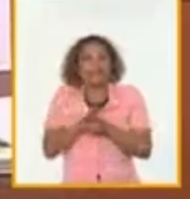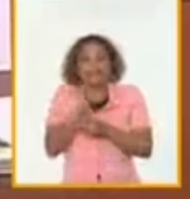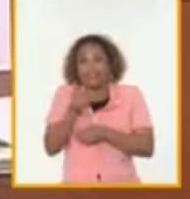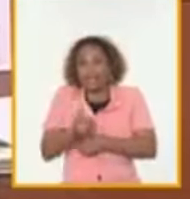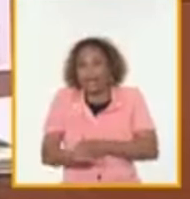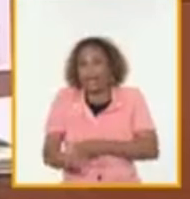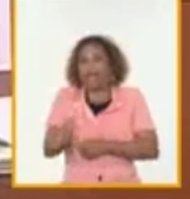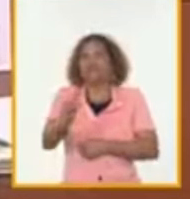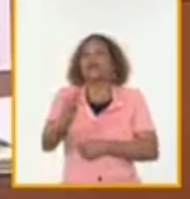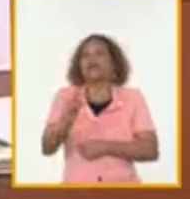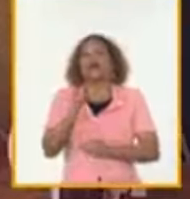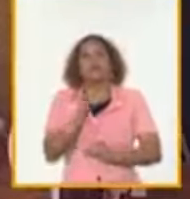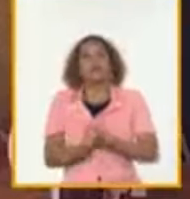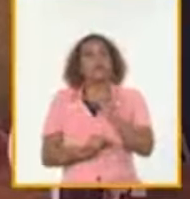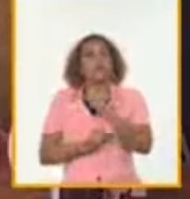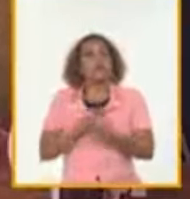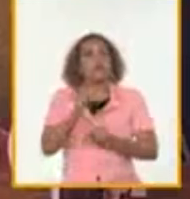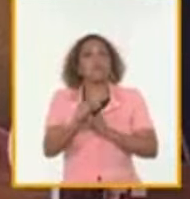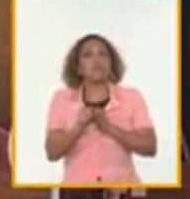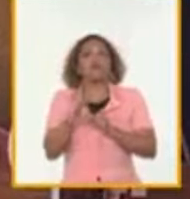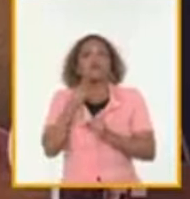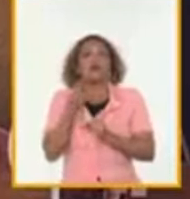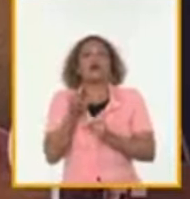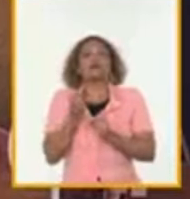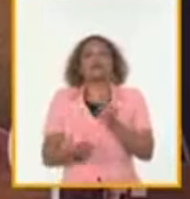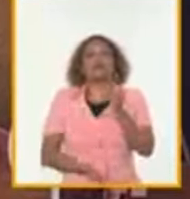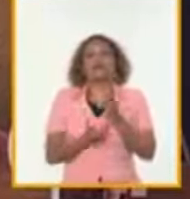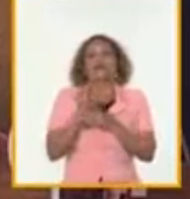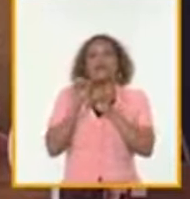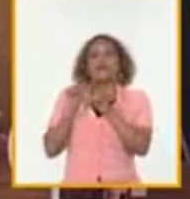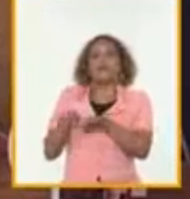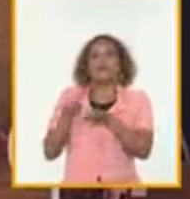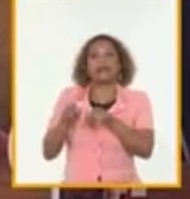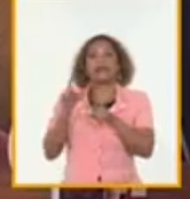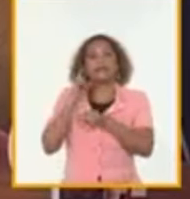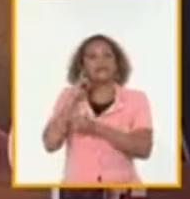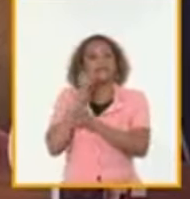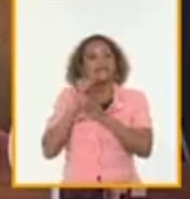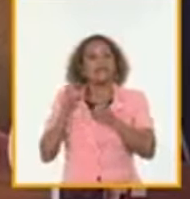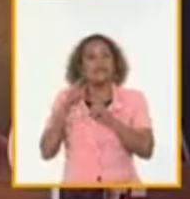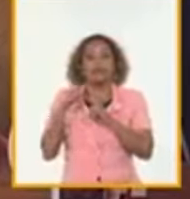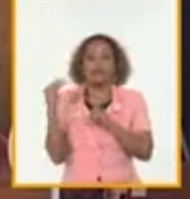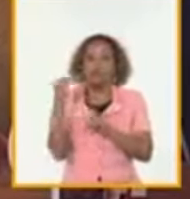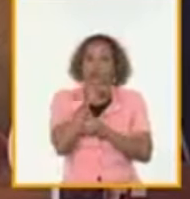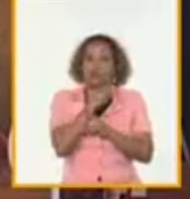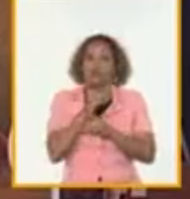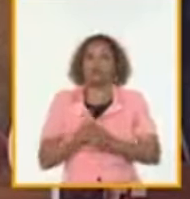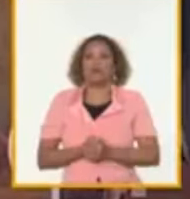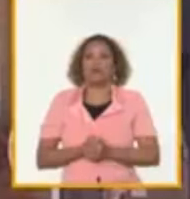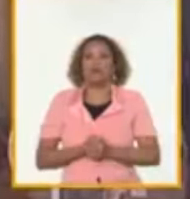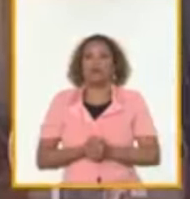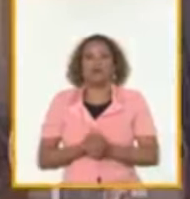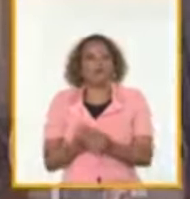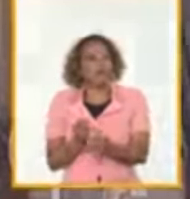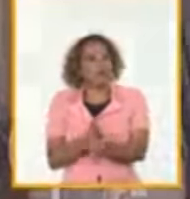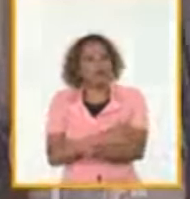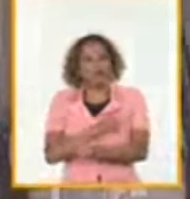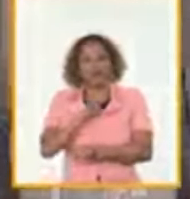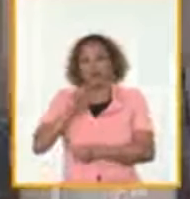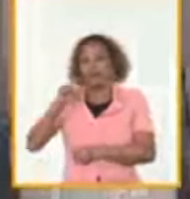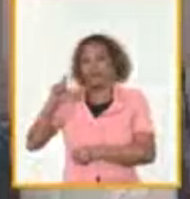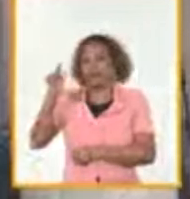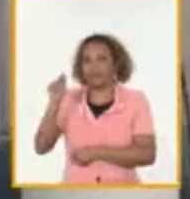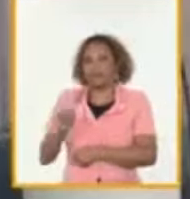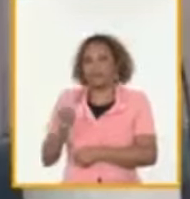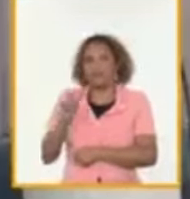a formarse lo que hoy es el parque científico tecnológico para orgullo de los villaclareño que no solo presta servicio